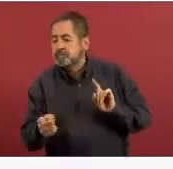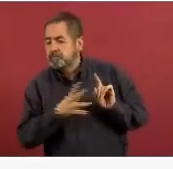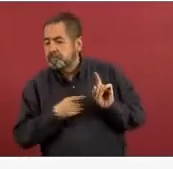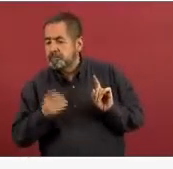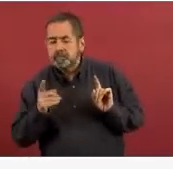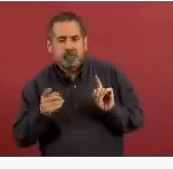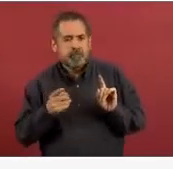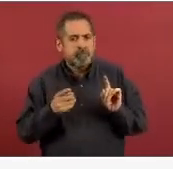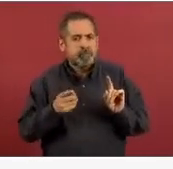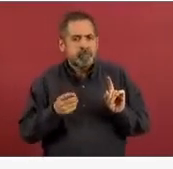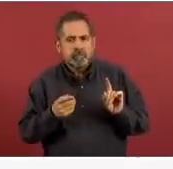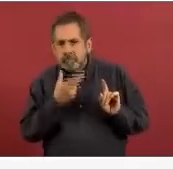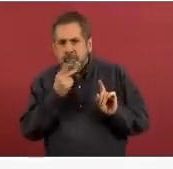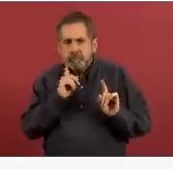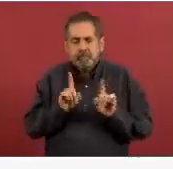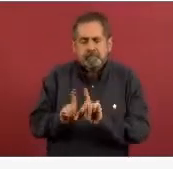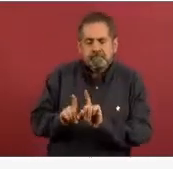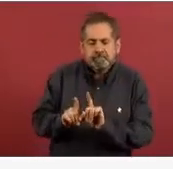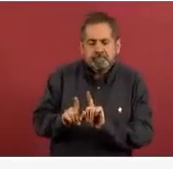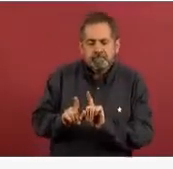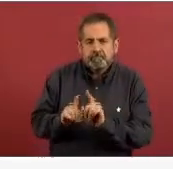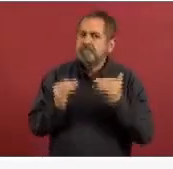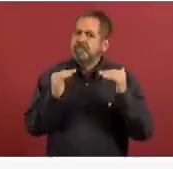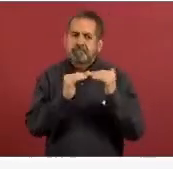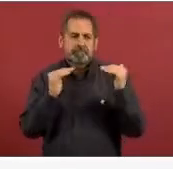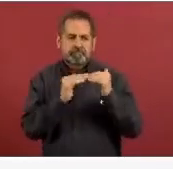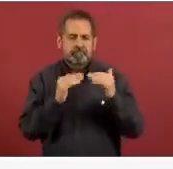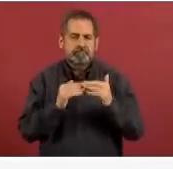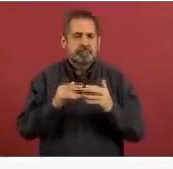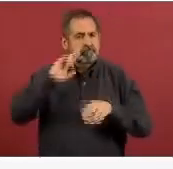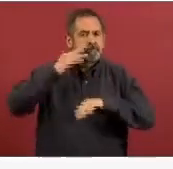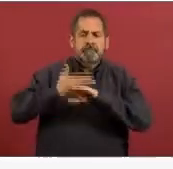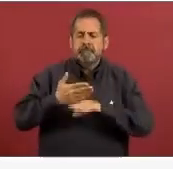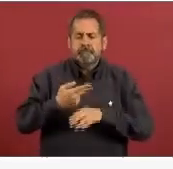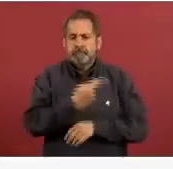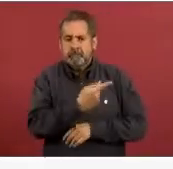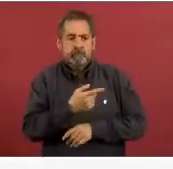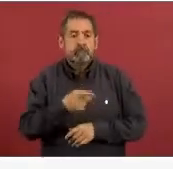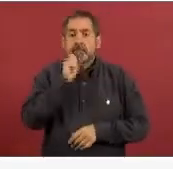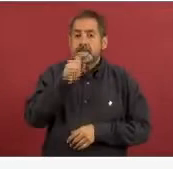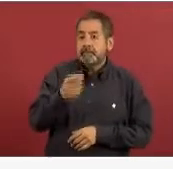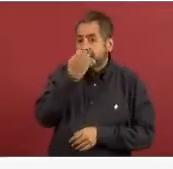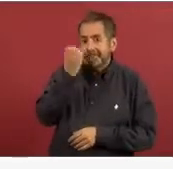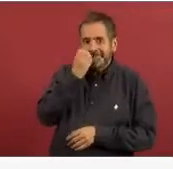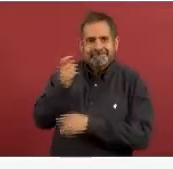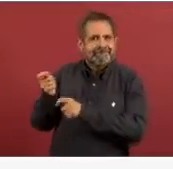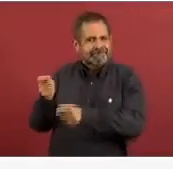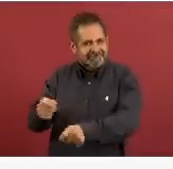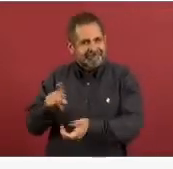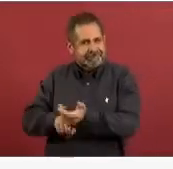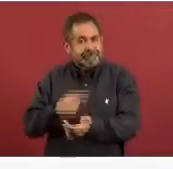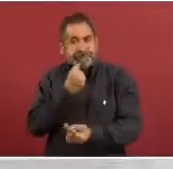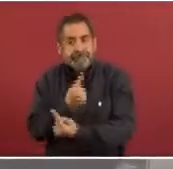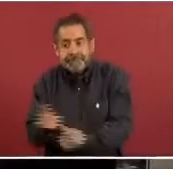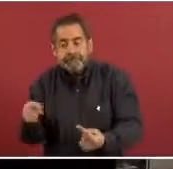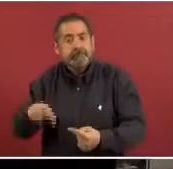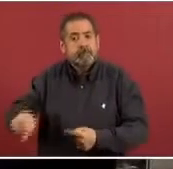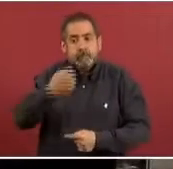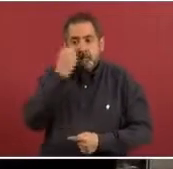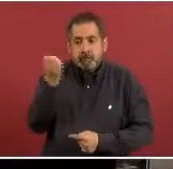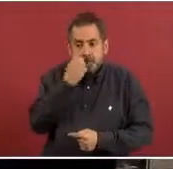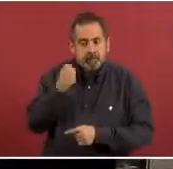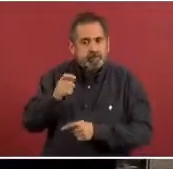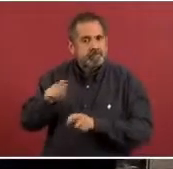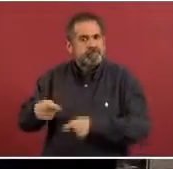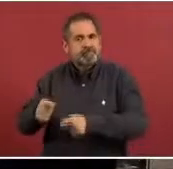que tenemos que también compartir el trabajo escolar que los niños y las niñas están en la